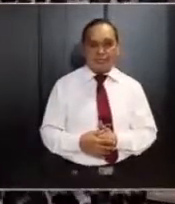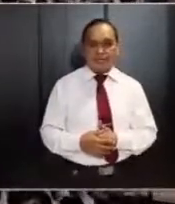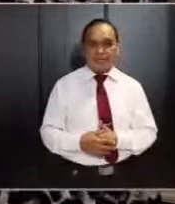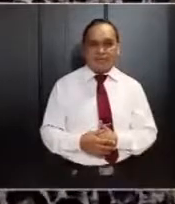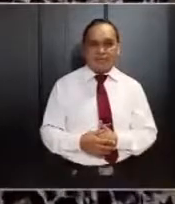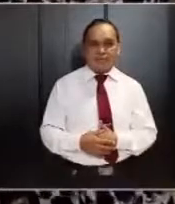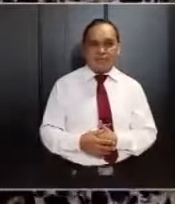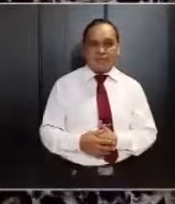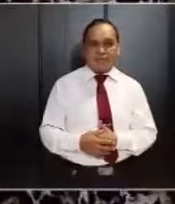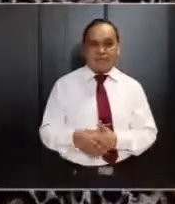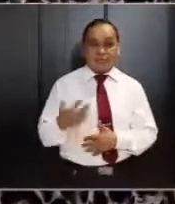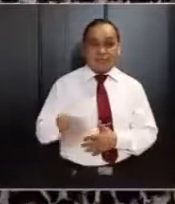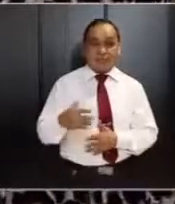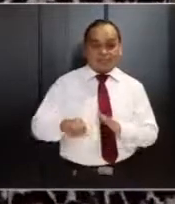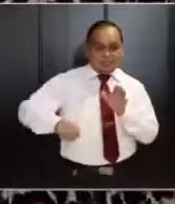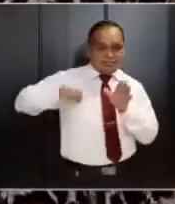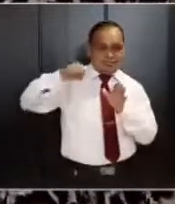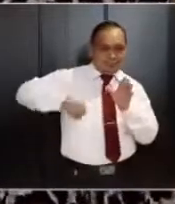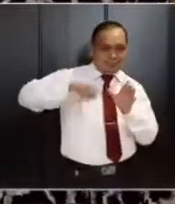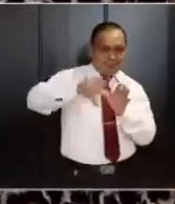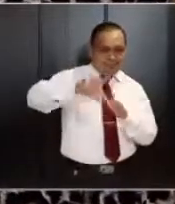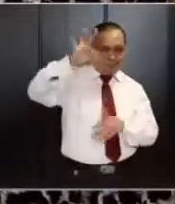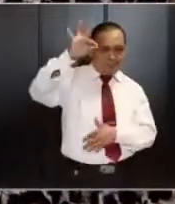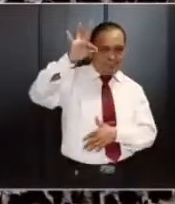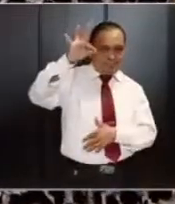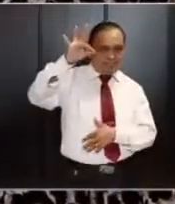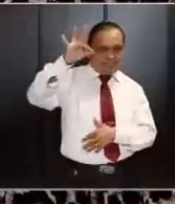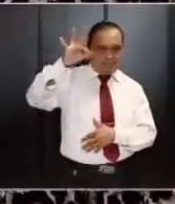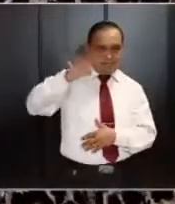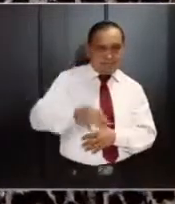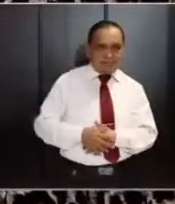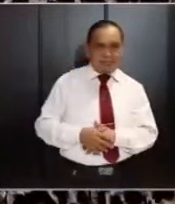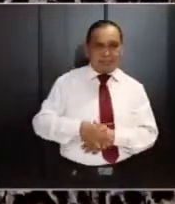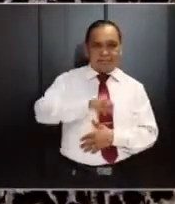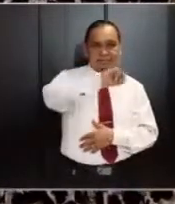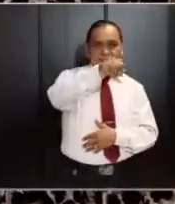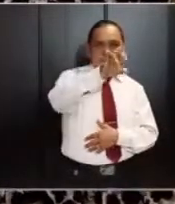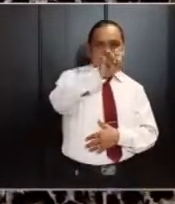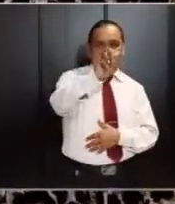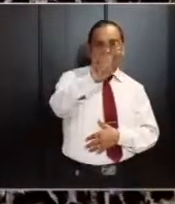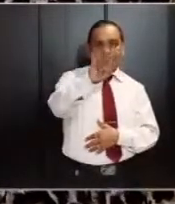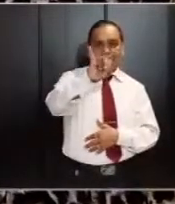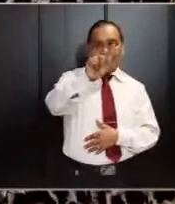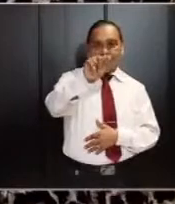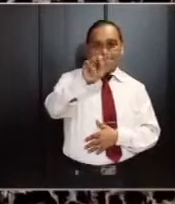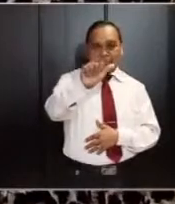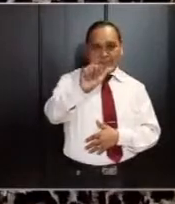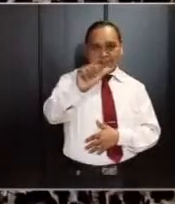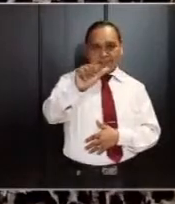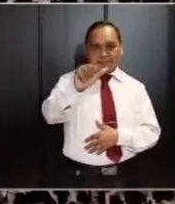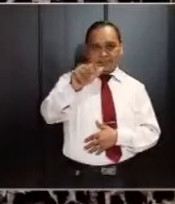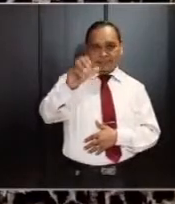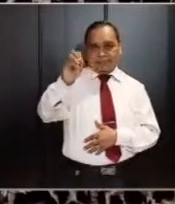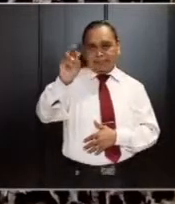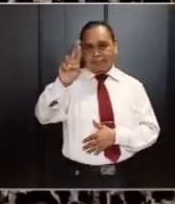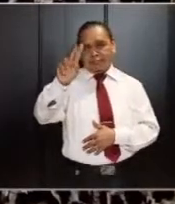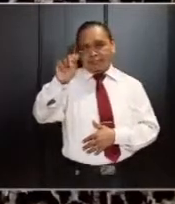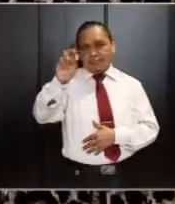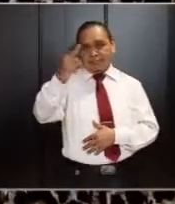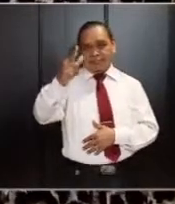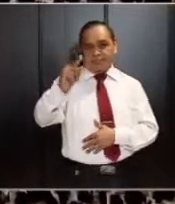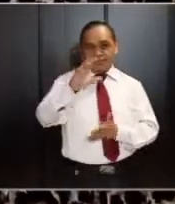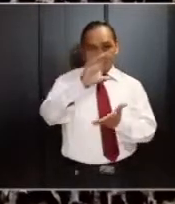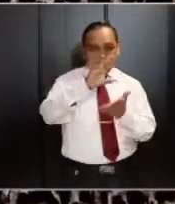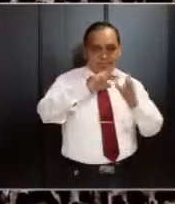Gracias. No, tú guárdalo. Ya sacó otro. Sí, sacó otro. Ajá. Jovita Ortega, de Candelaria, Campeche, con el boleto